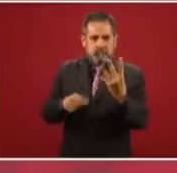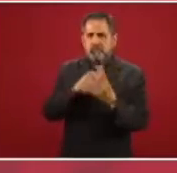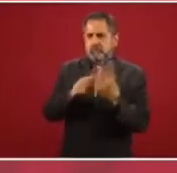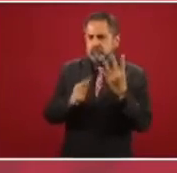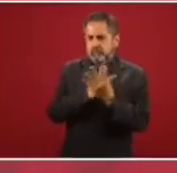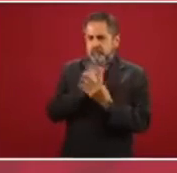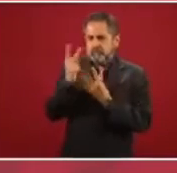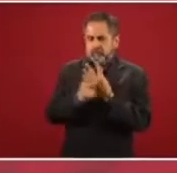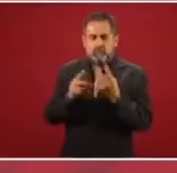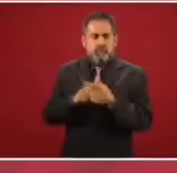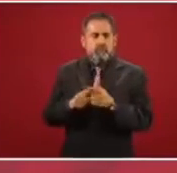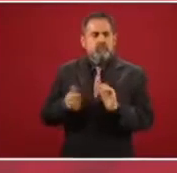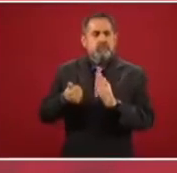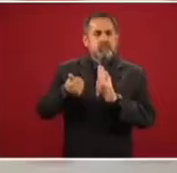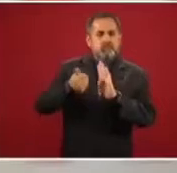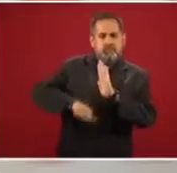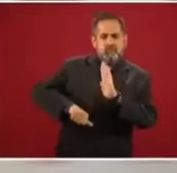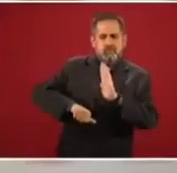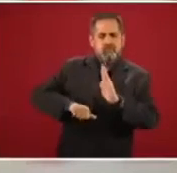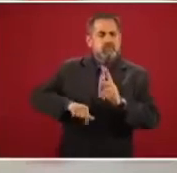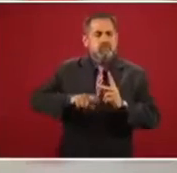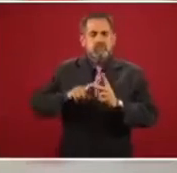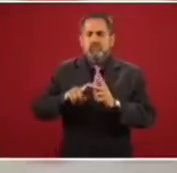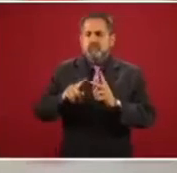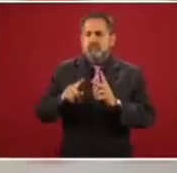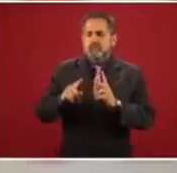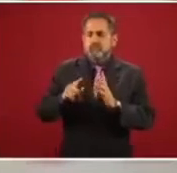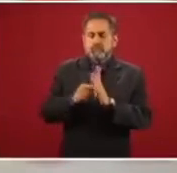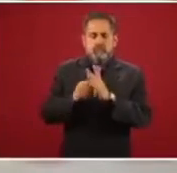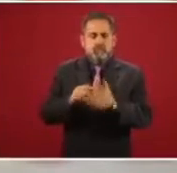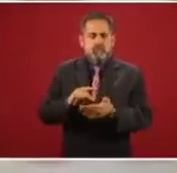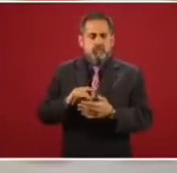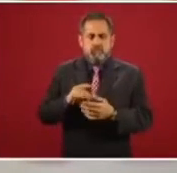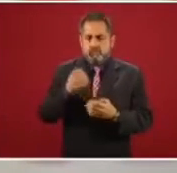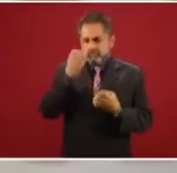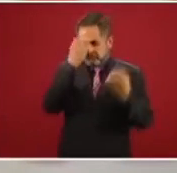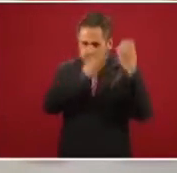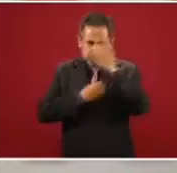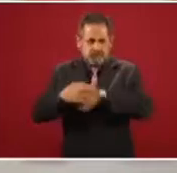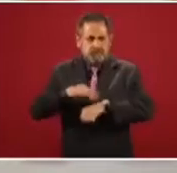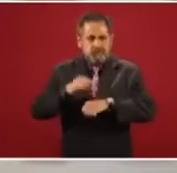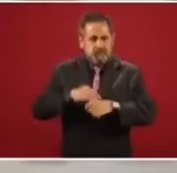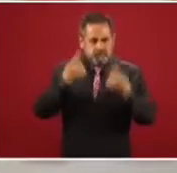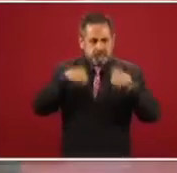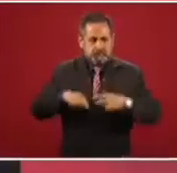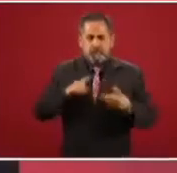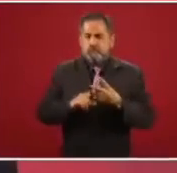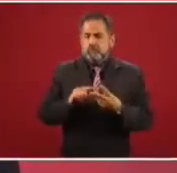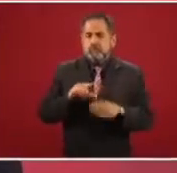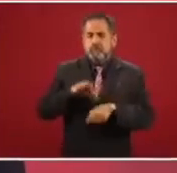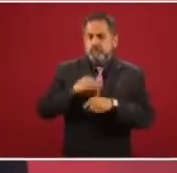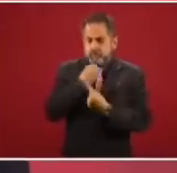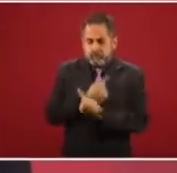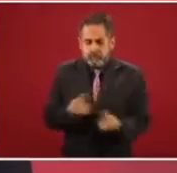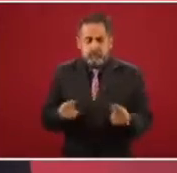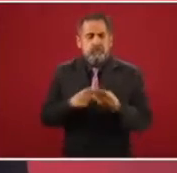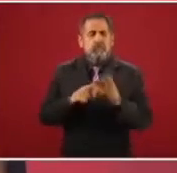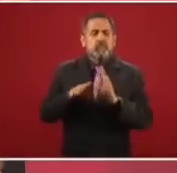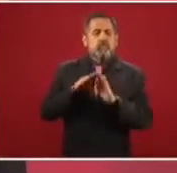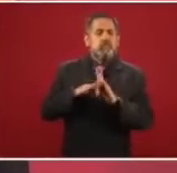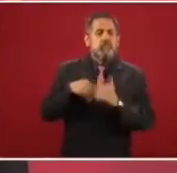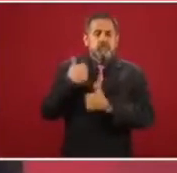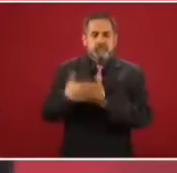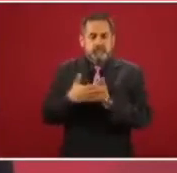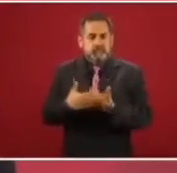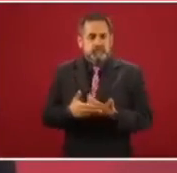cirugía cirugía medicina interna pediatría y gineco obstetricia y